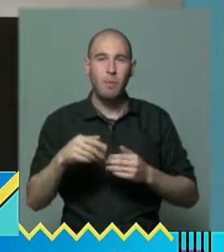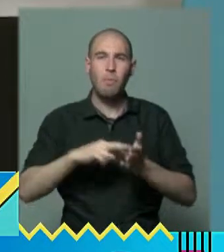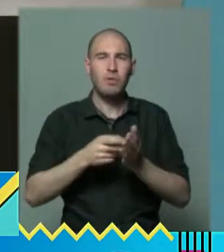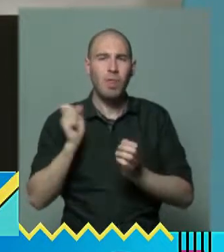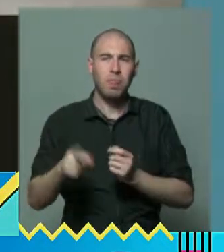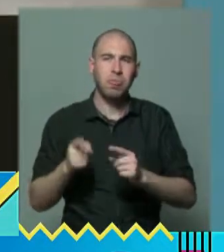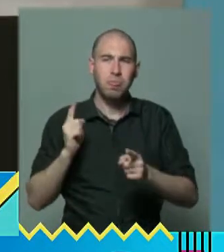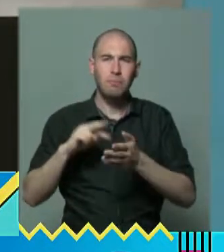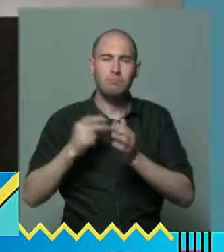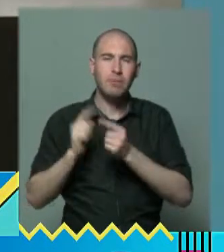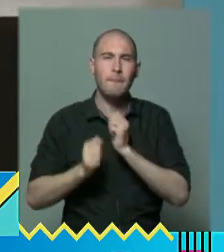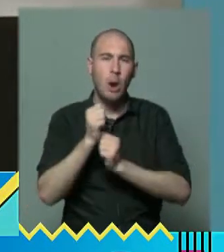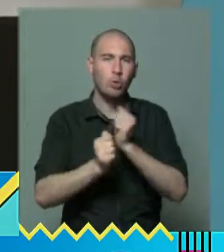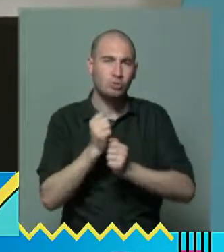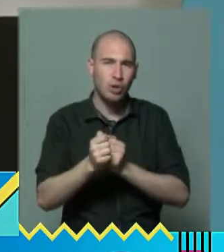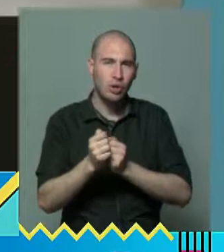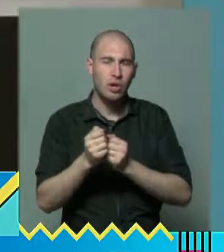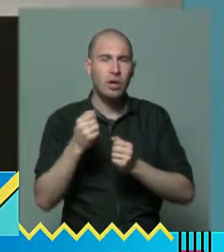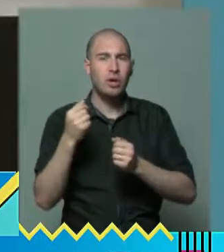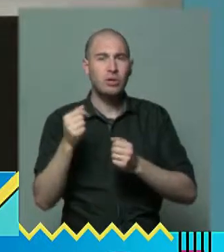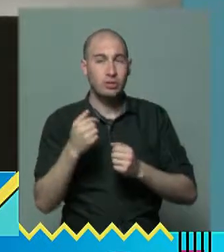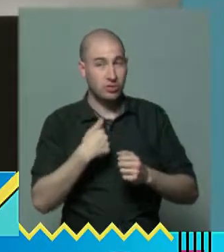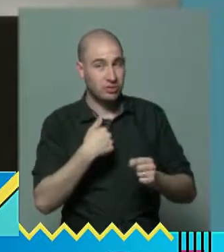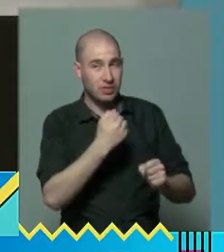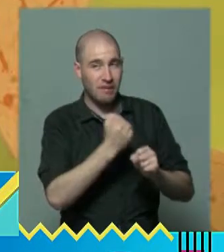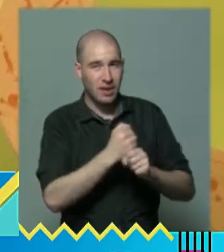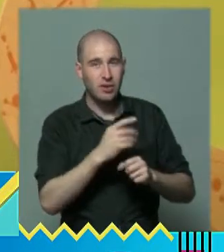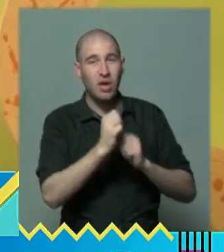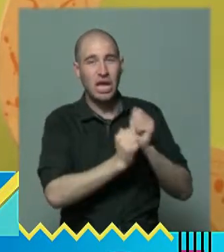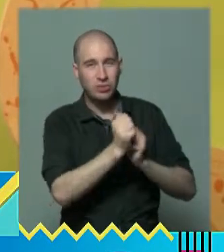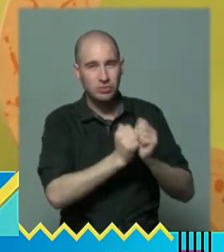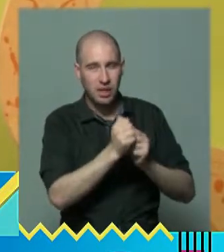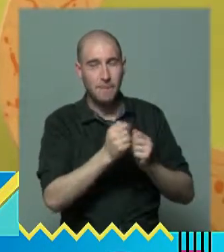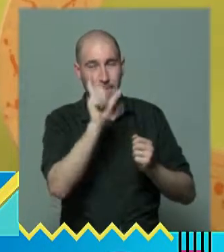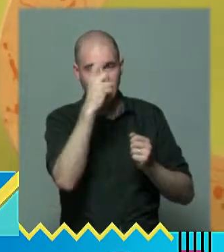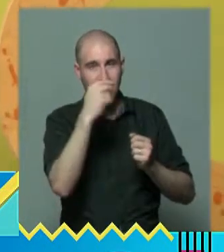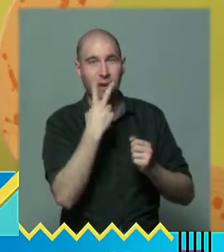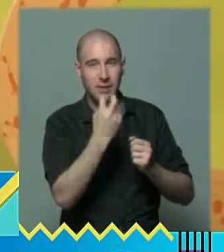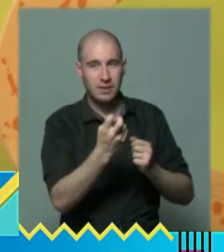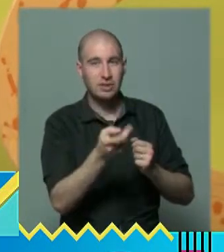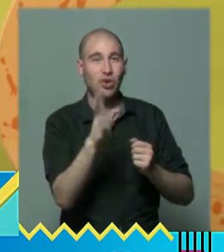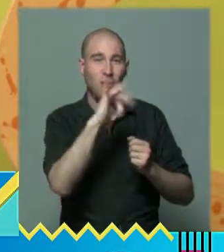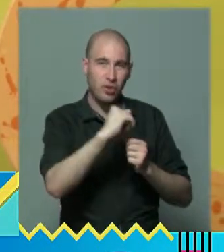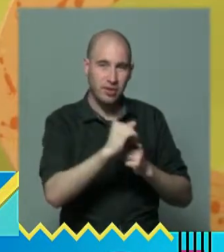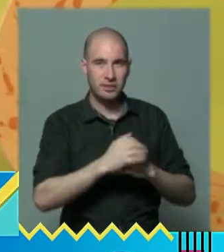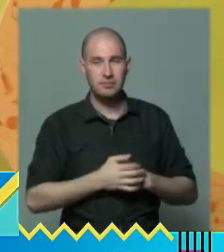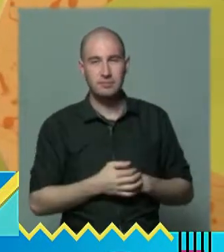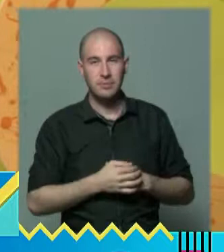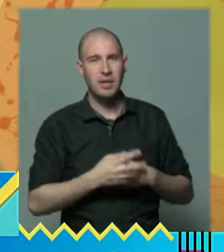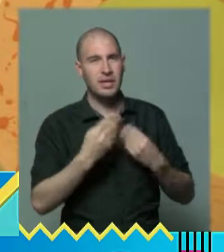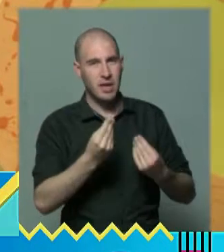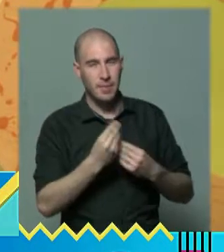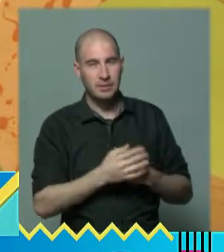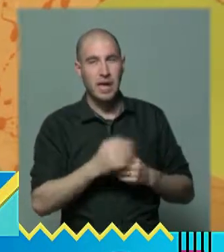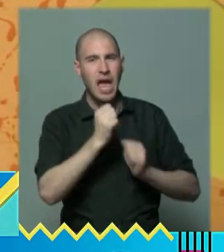afectados de forma directa en cuanto a la producción, ¿no? ¿Cómo van a hacer esto? Yo trabajo con industrias mineras y energéticas todos los días. Y lo que pasa, le